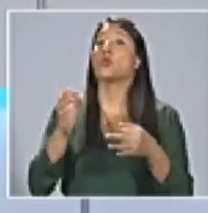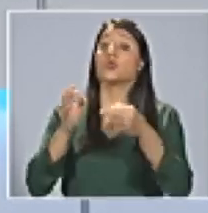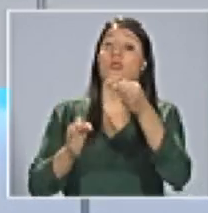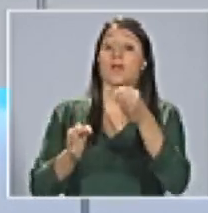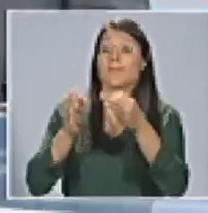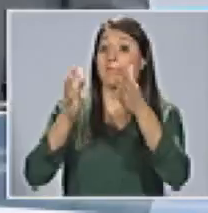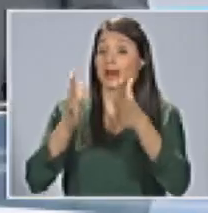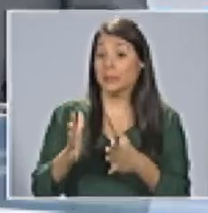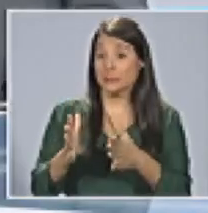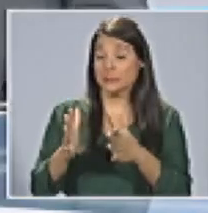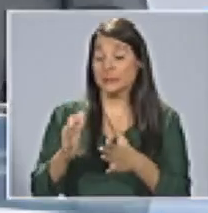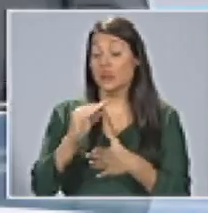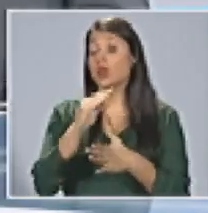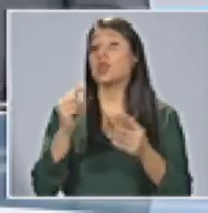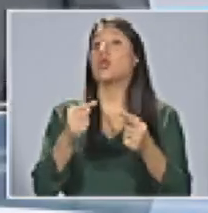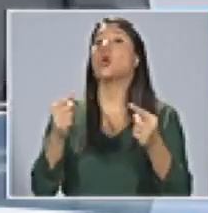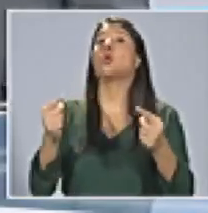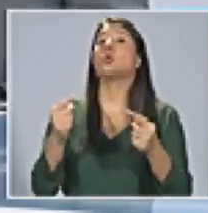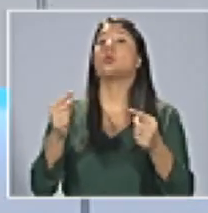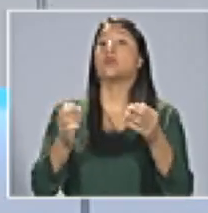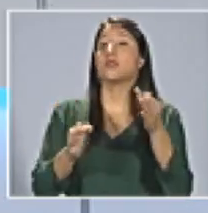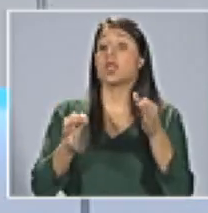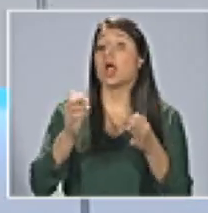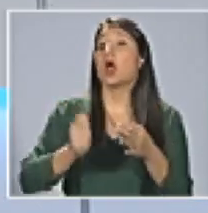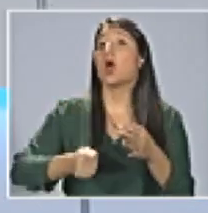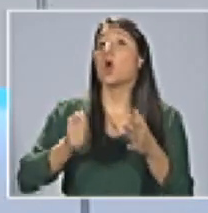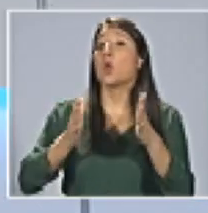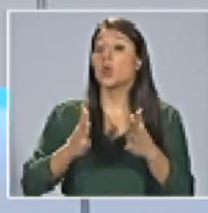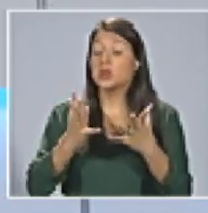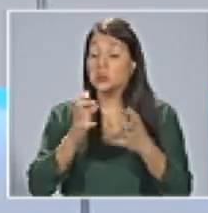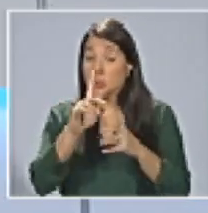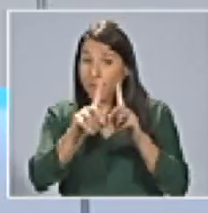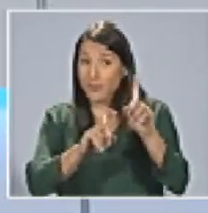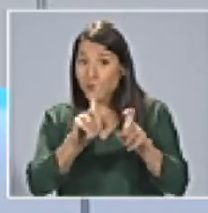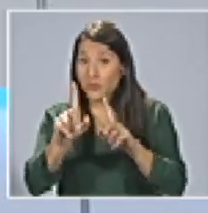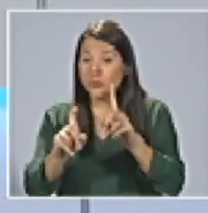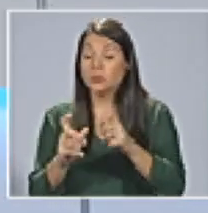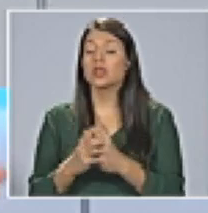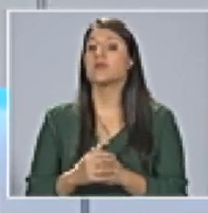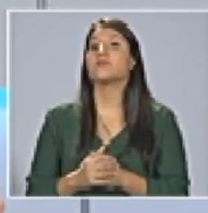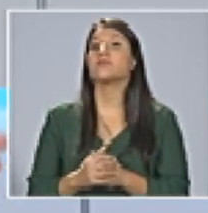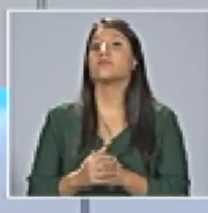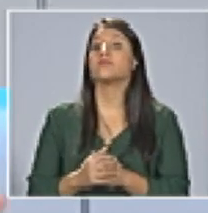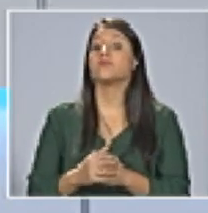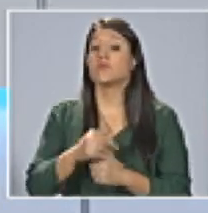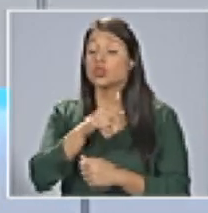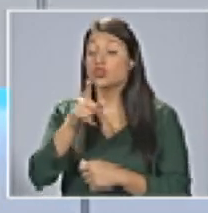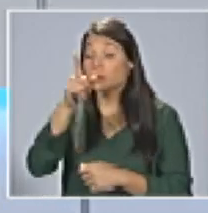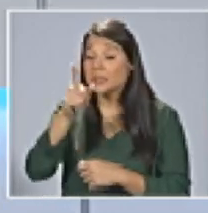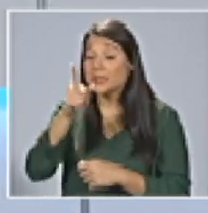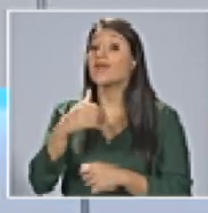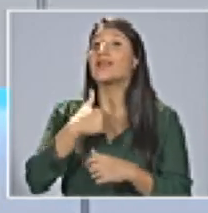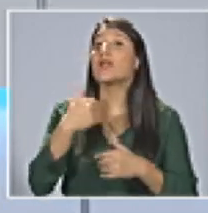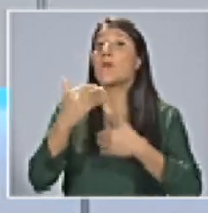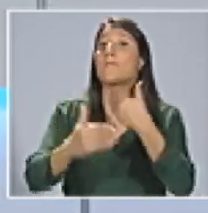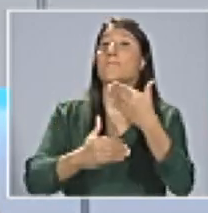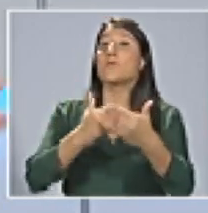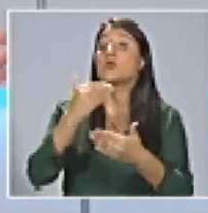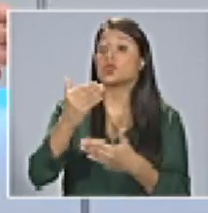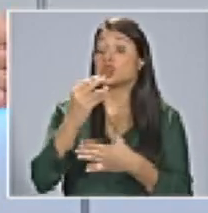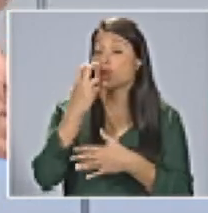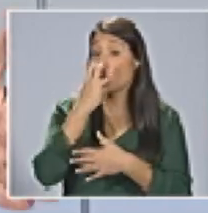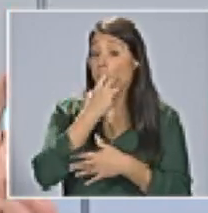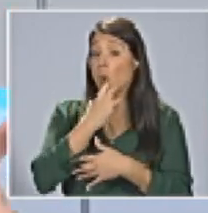y eventualmente contra los jueces, habría que consultar a los gremios, tengan una fase oral, que